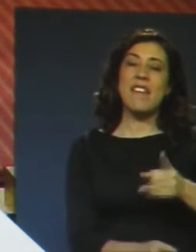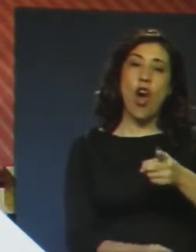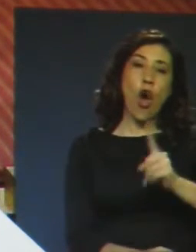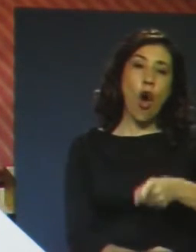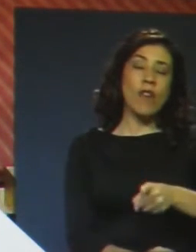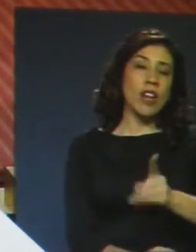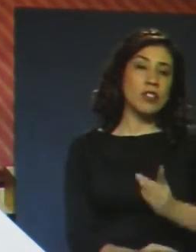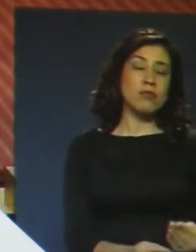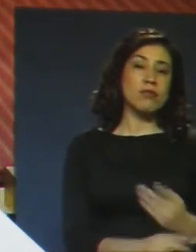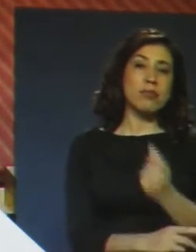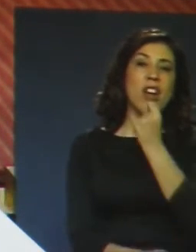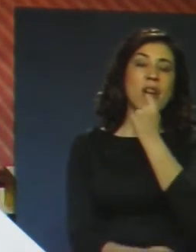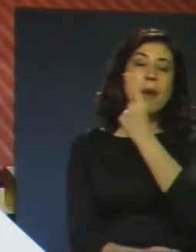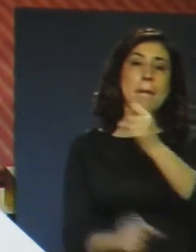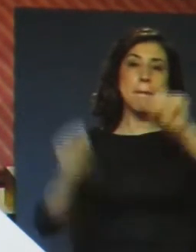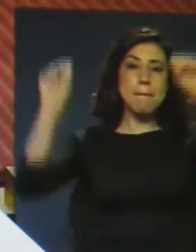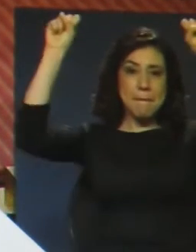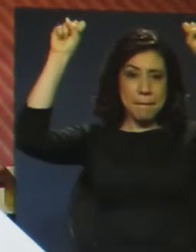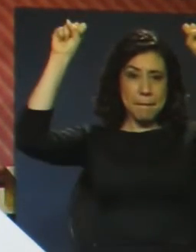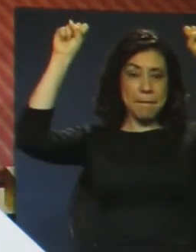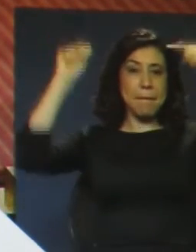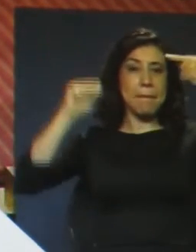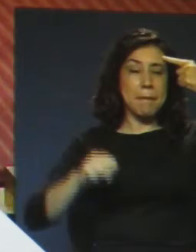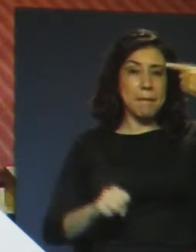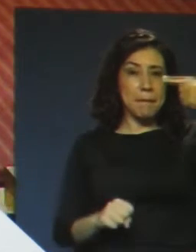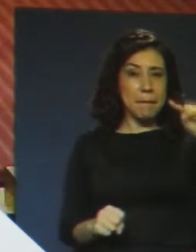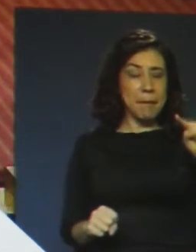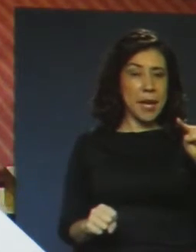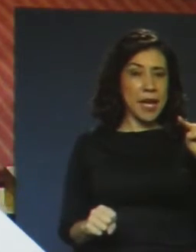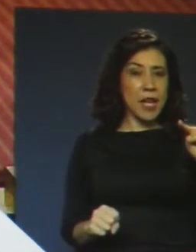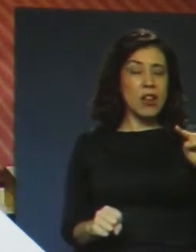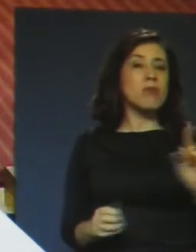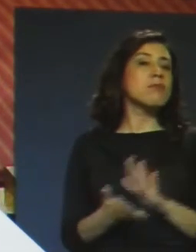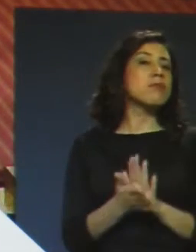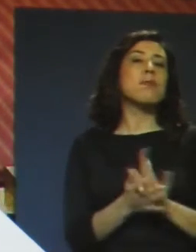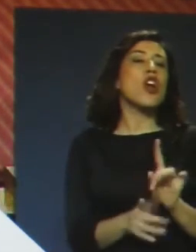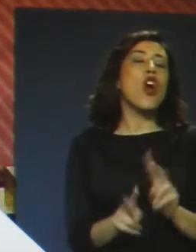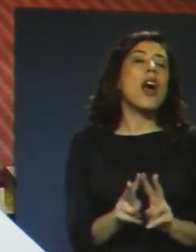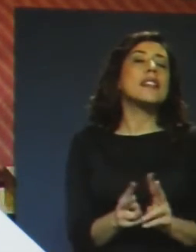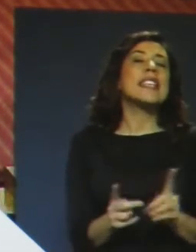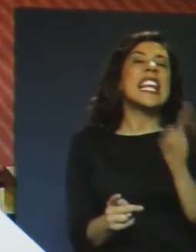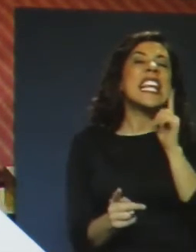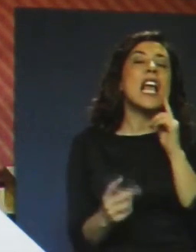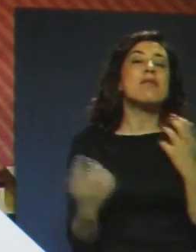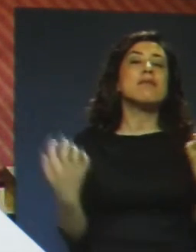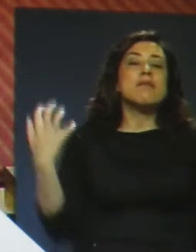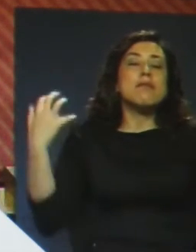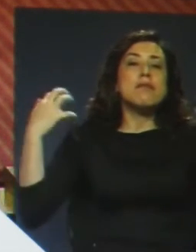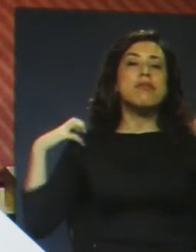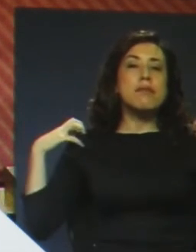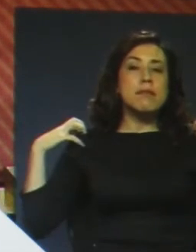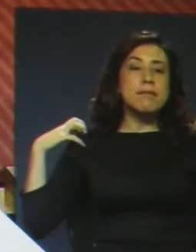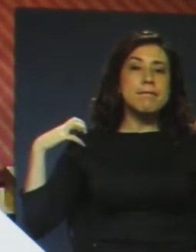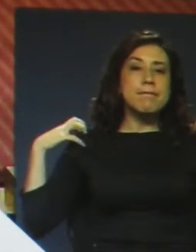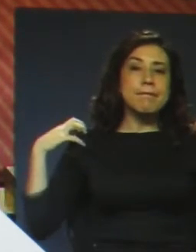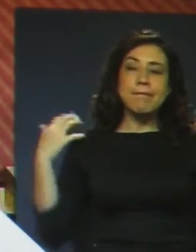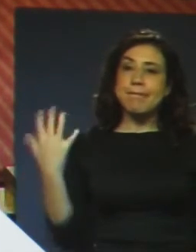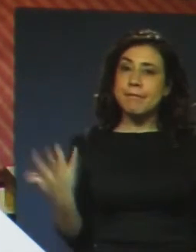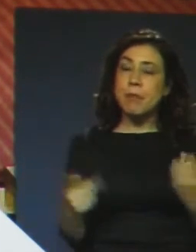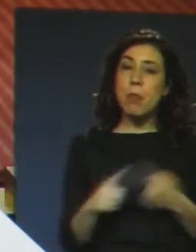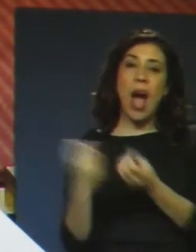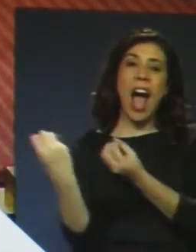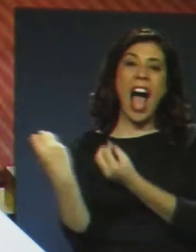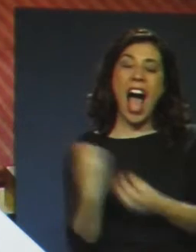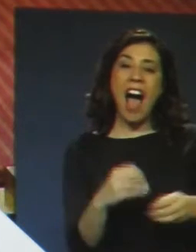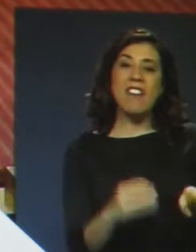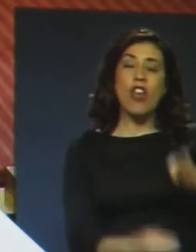de denunciar al Ministerio Público. Pero, ¿y si no se hace? ¿Sobre quién recae la responsabilidad en definitiva por abandono